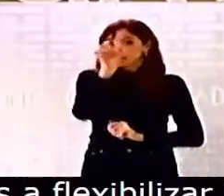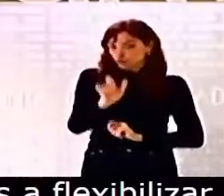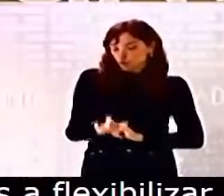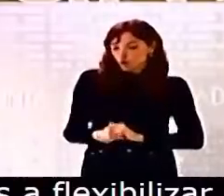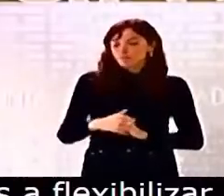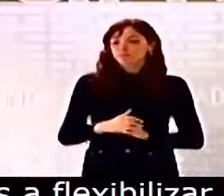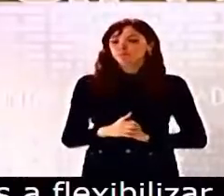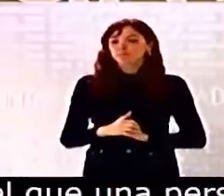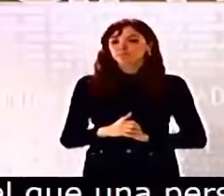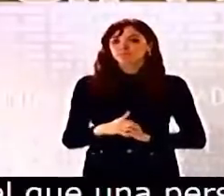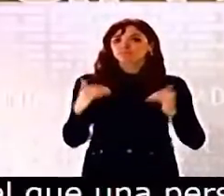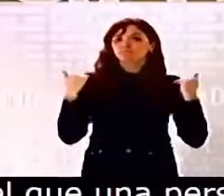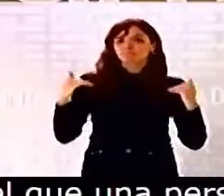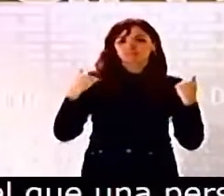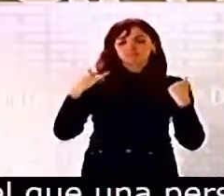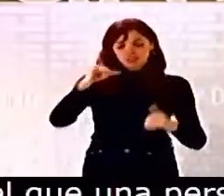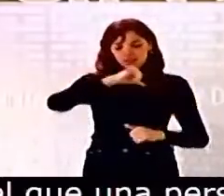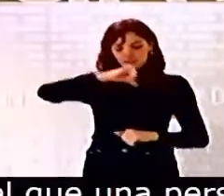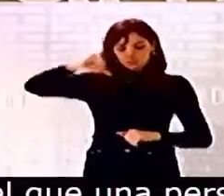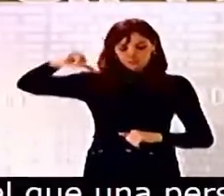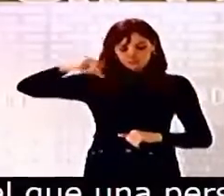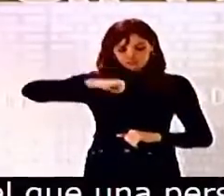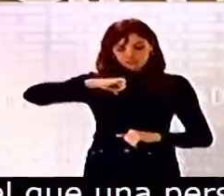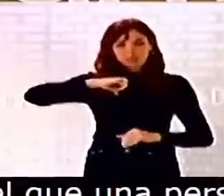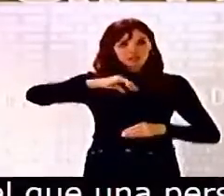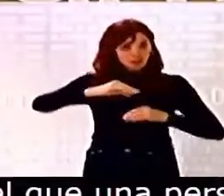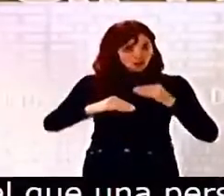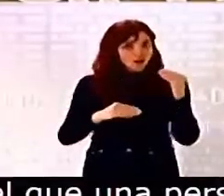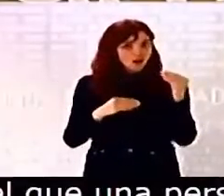realizando deporte individual,